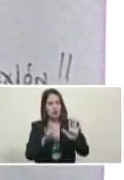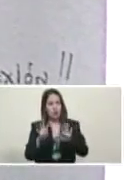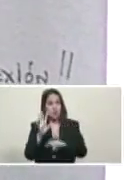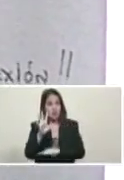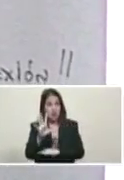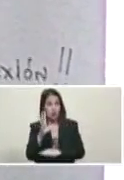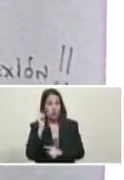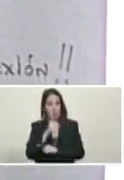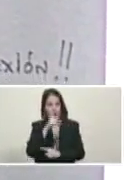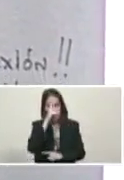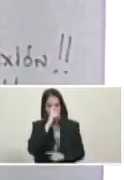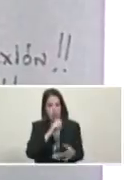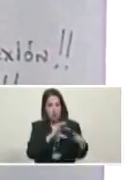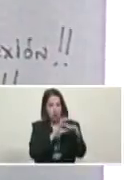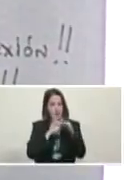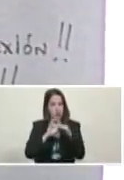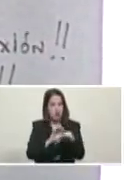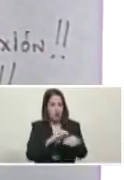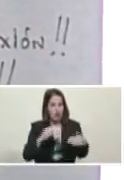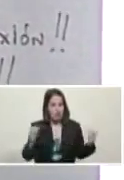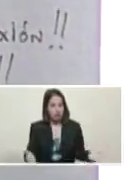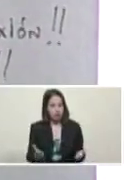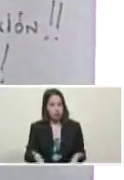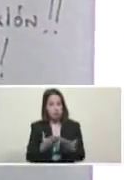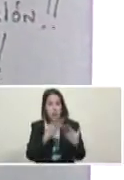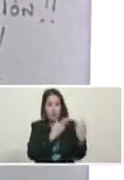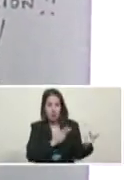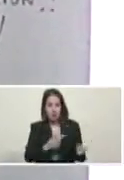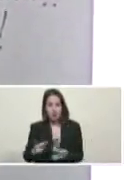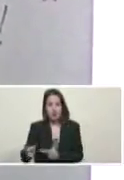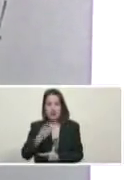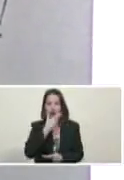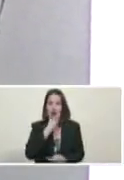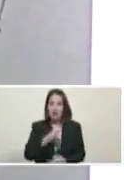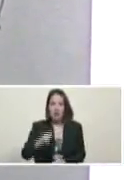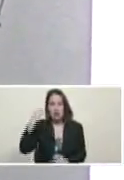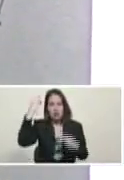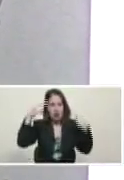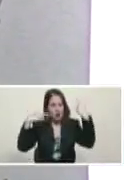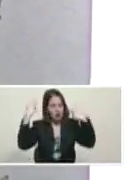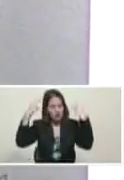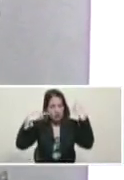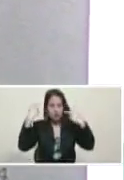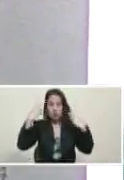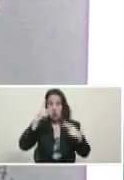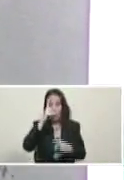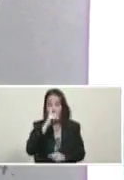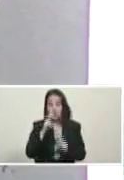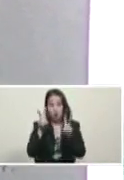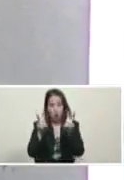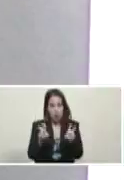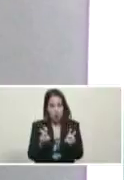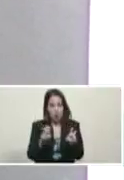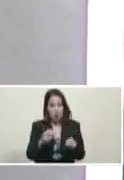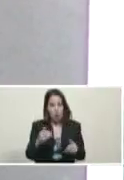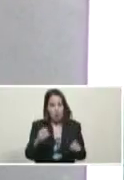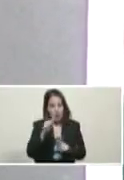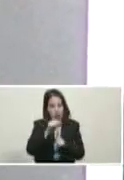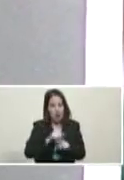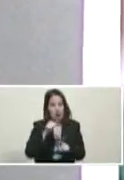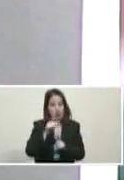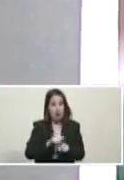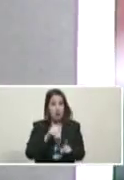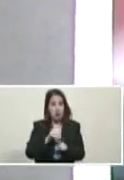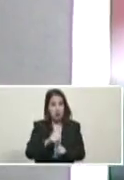de la integración y del avance. Bienvenida a la Navidad para la reflexión y el año nuevo para la lucha. MBR 200, Hugo